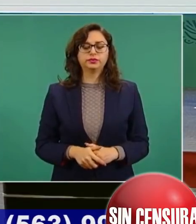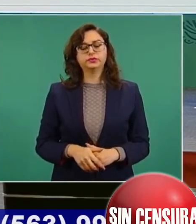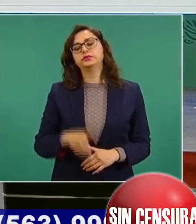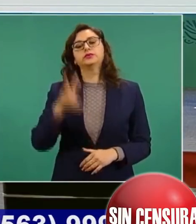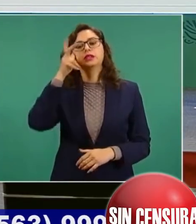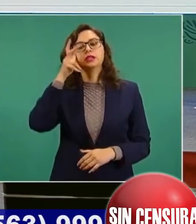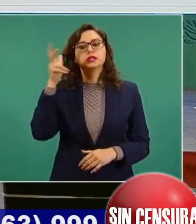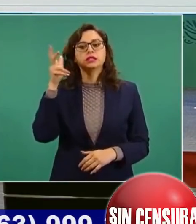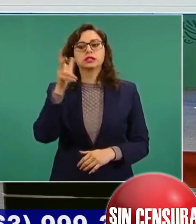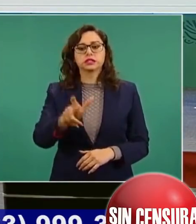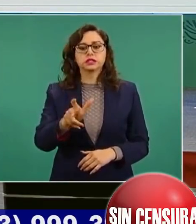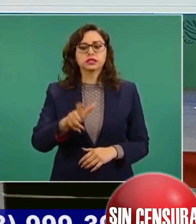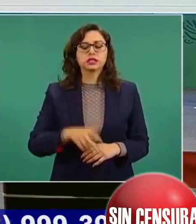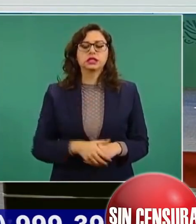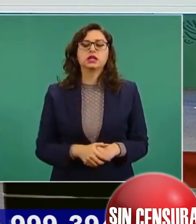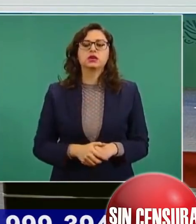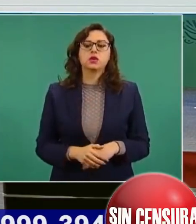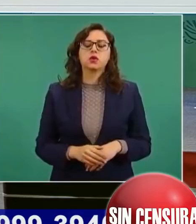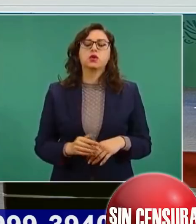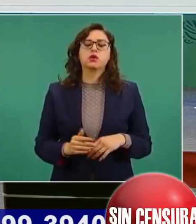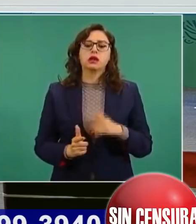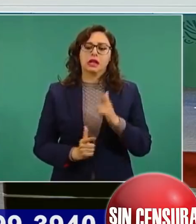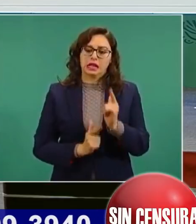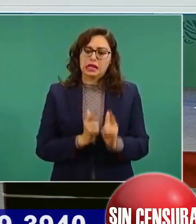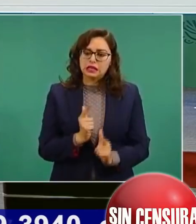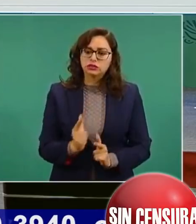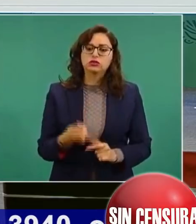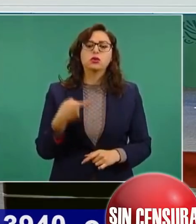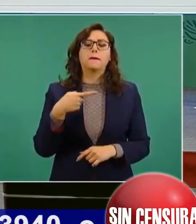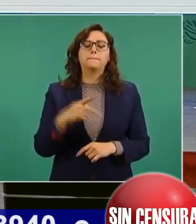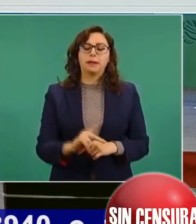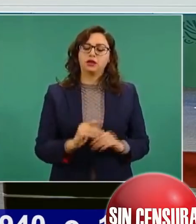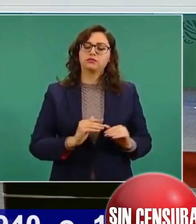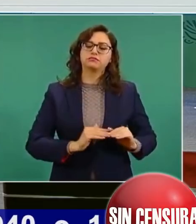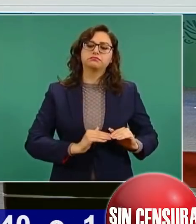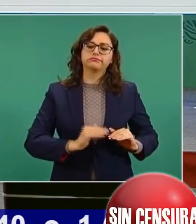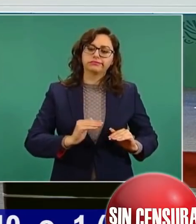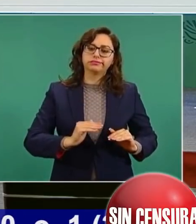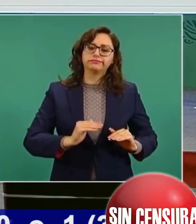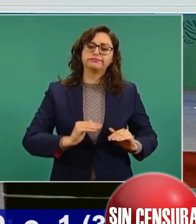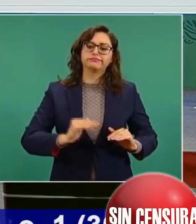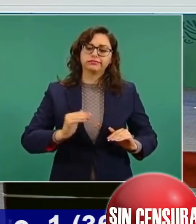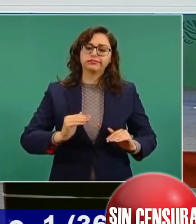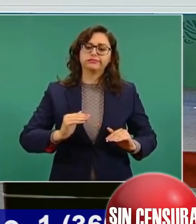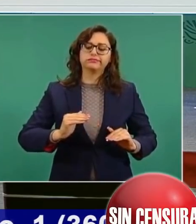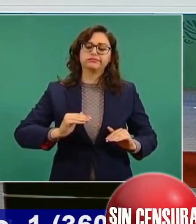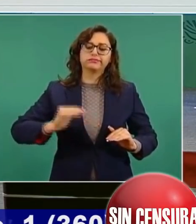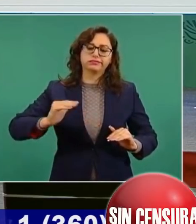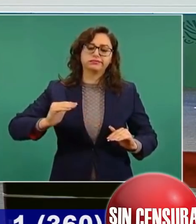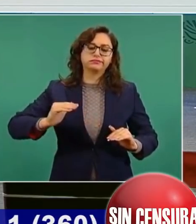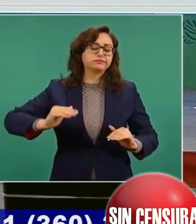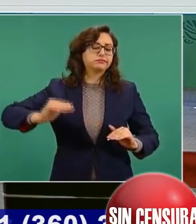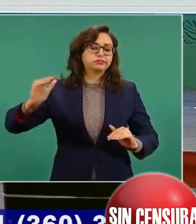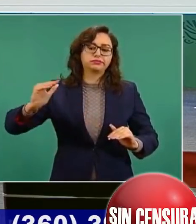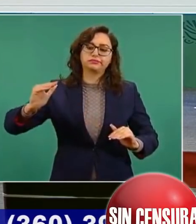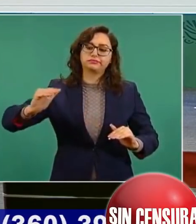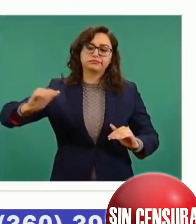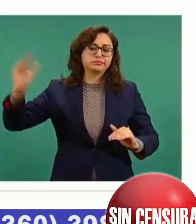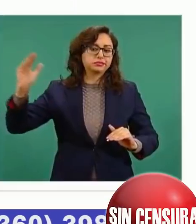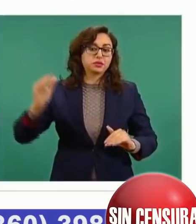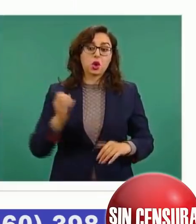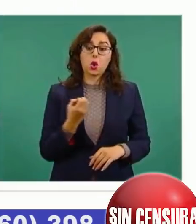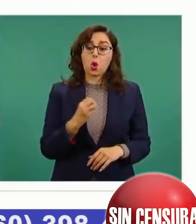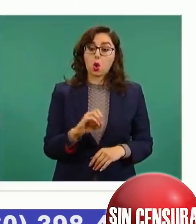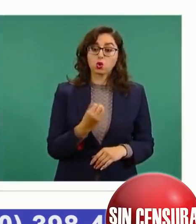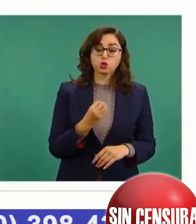Hidalgo va, aunque no tan rápido, va en ascenso ya desde muchas semanas, desde que empezó octubre, no ha cambiado esa